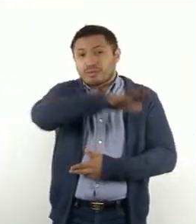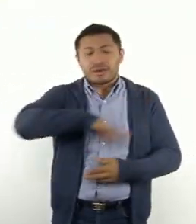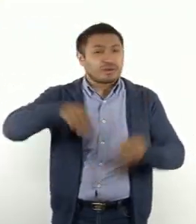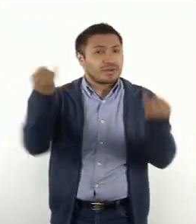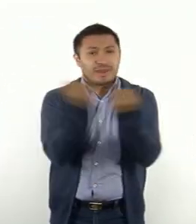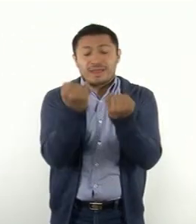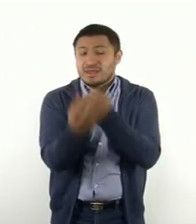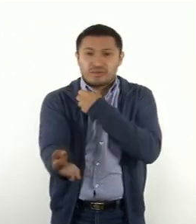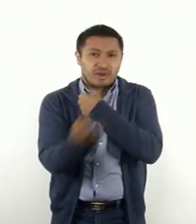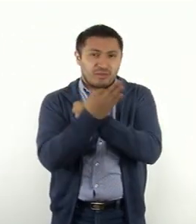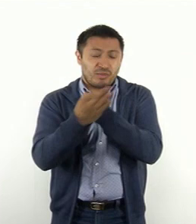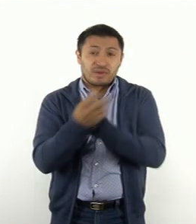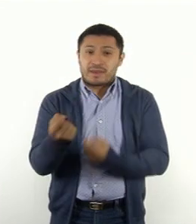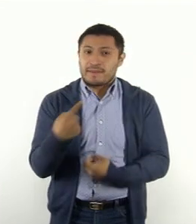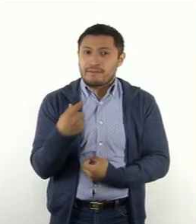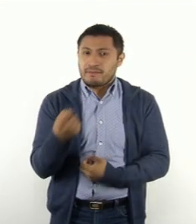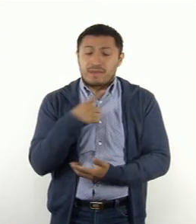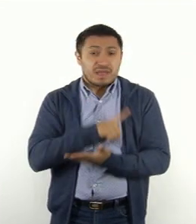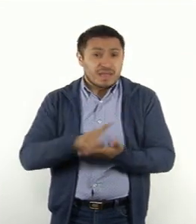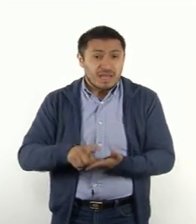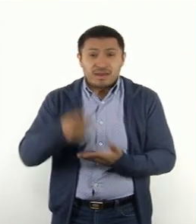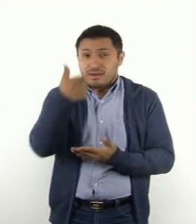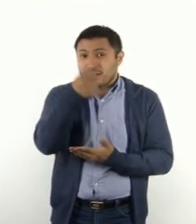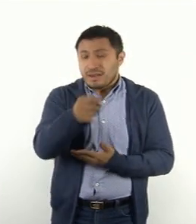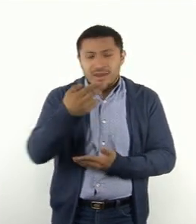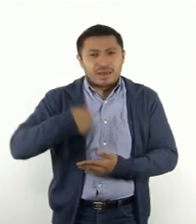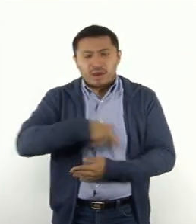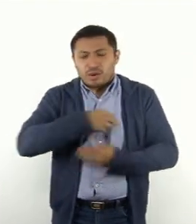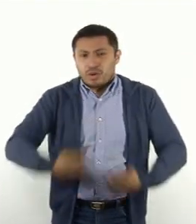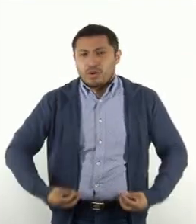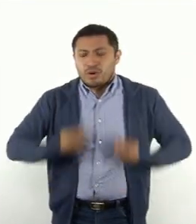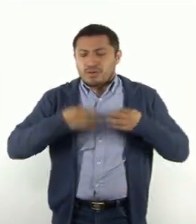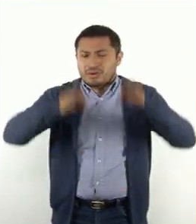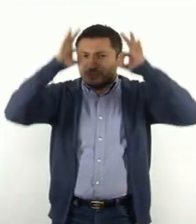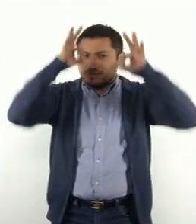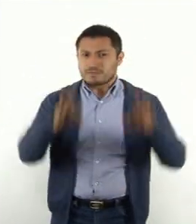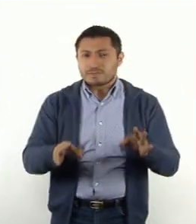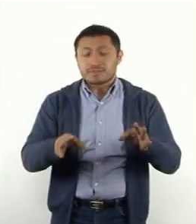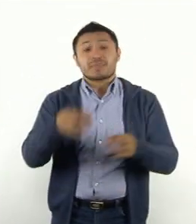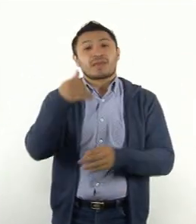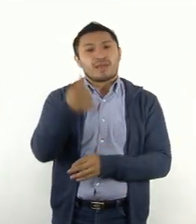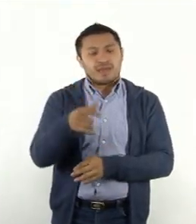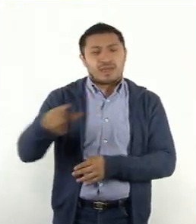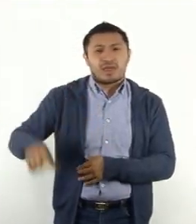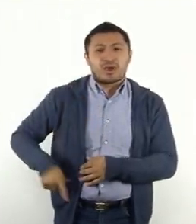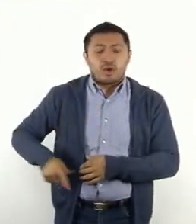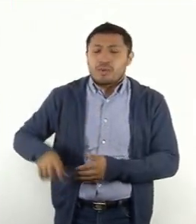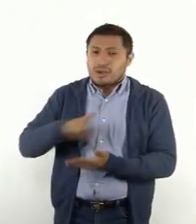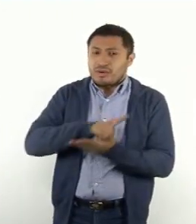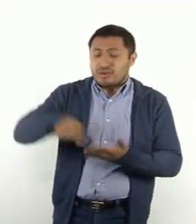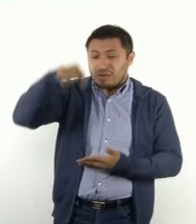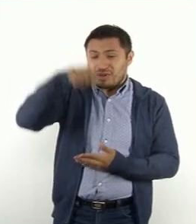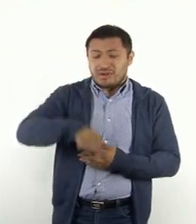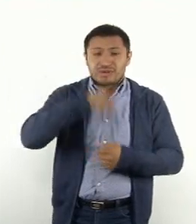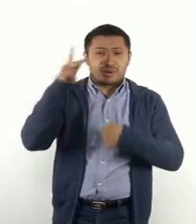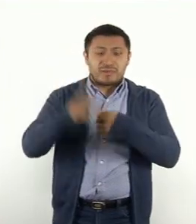los propios. Es otra manera de fortalecer la vida democrática y el Estado de Derecho en nuestro